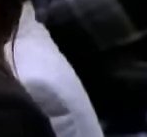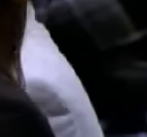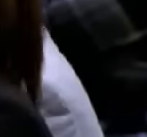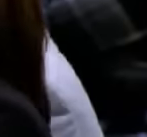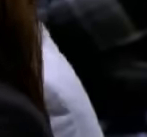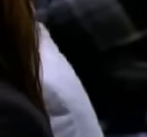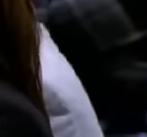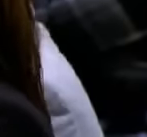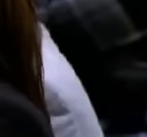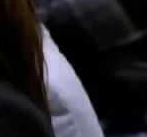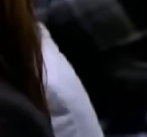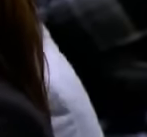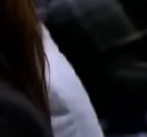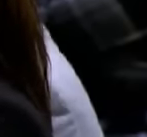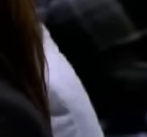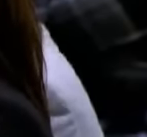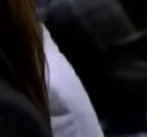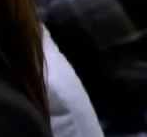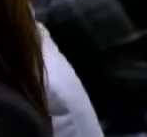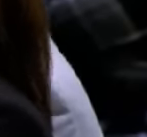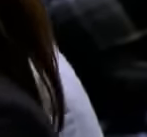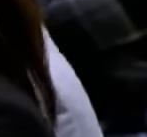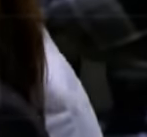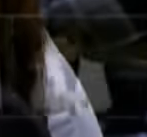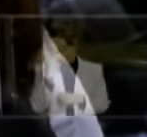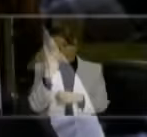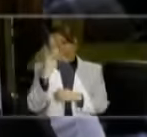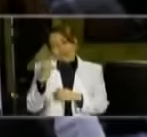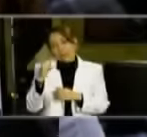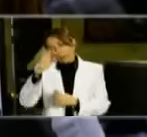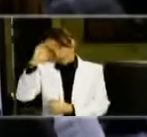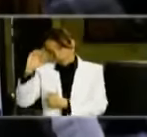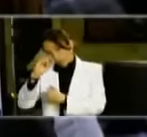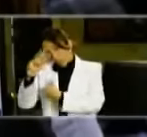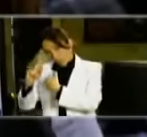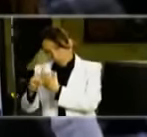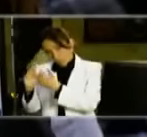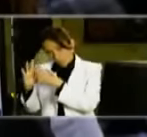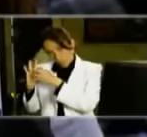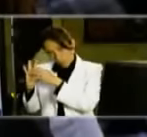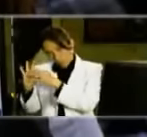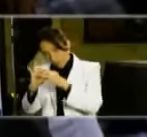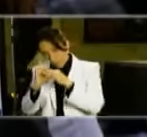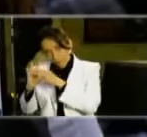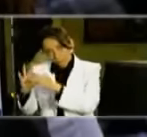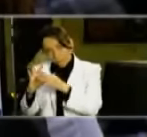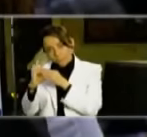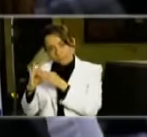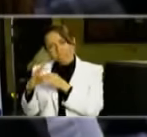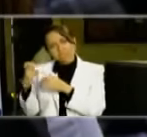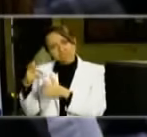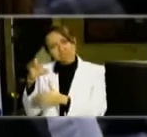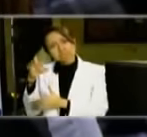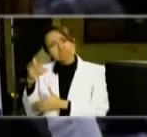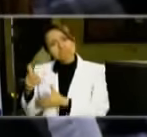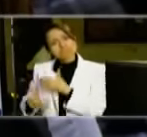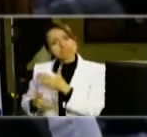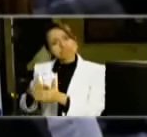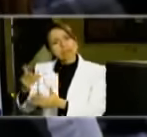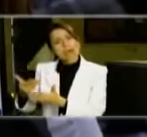dos excepciones y media. La media es la Unión Europea, que ciertamente es un proceso con claro contenido